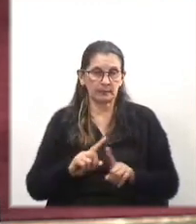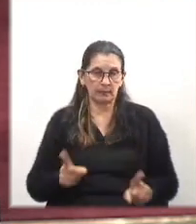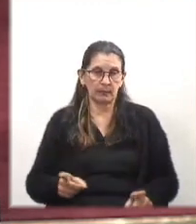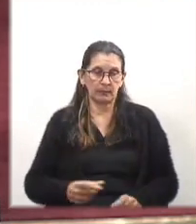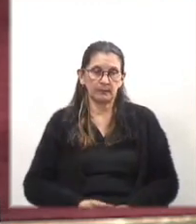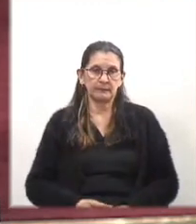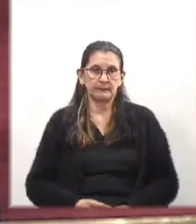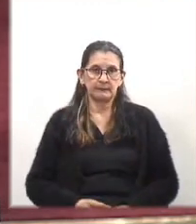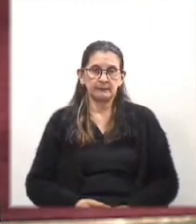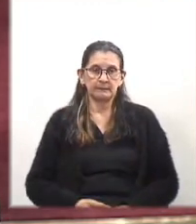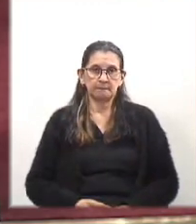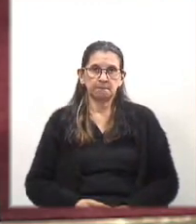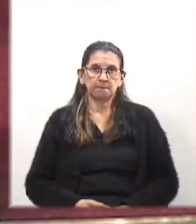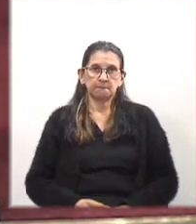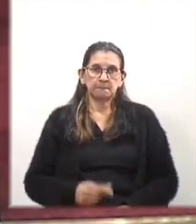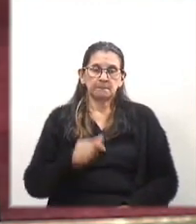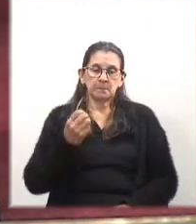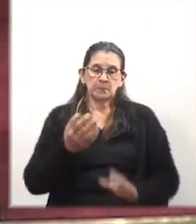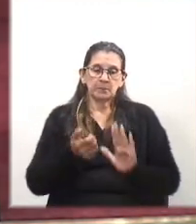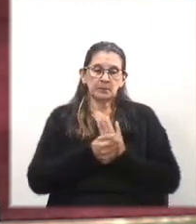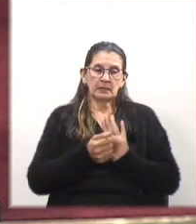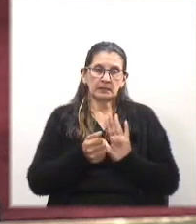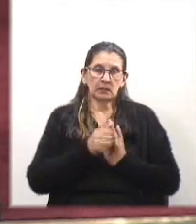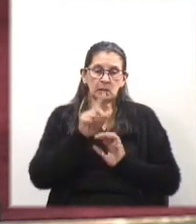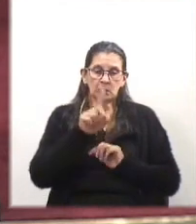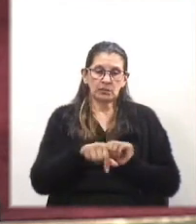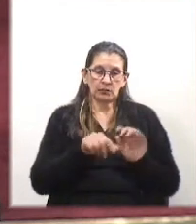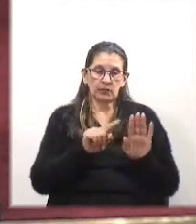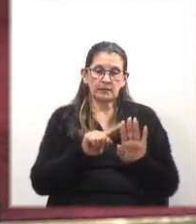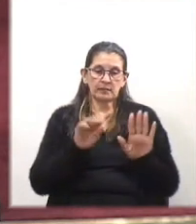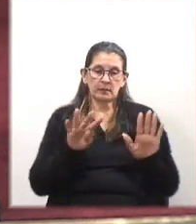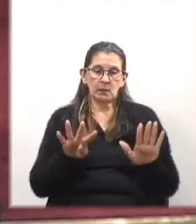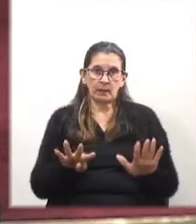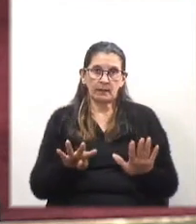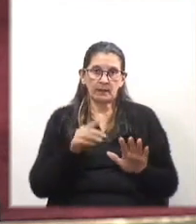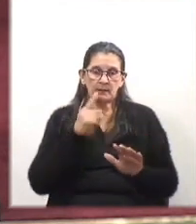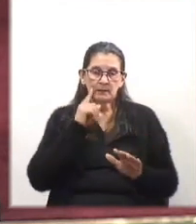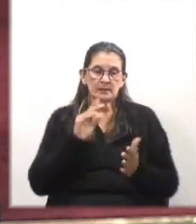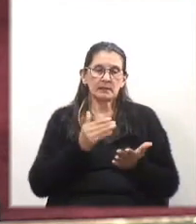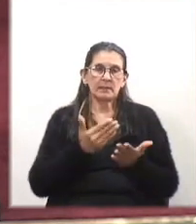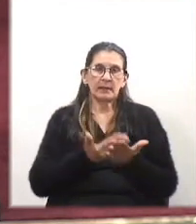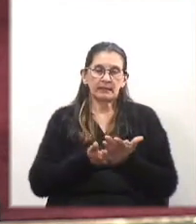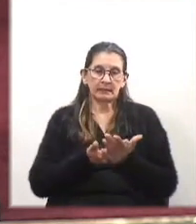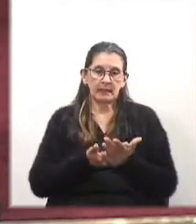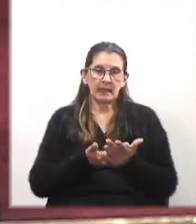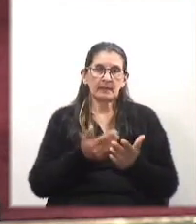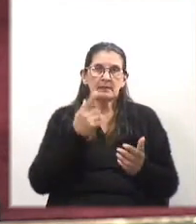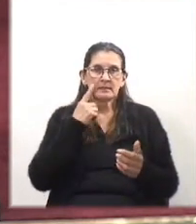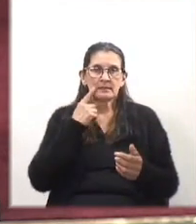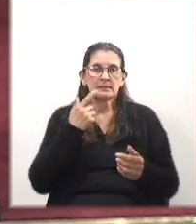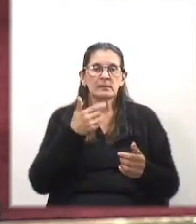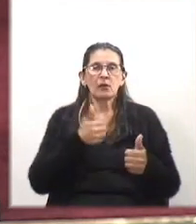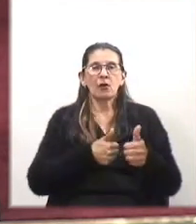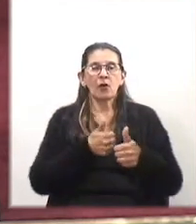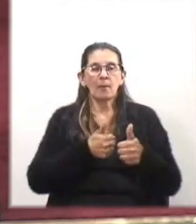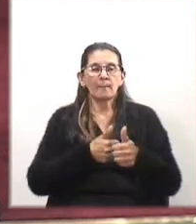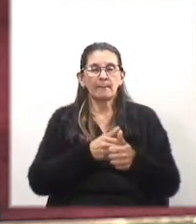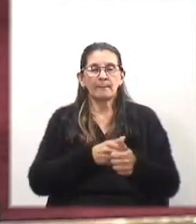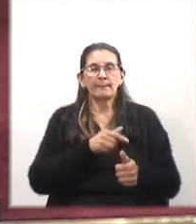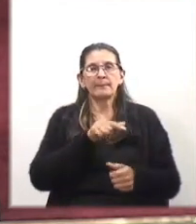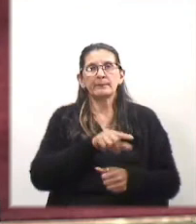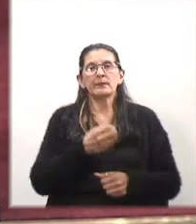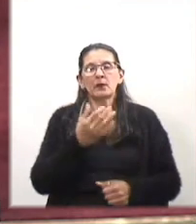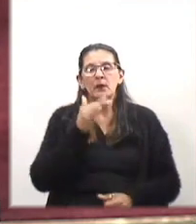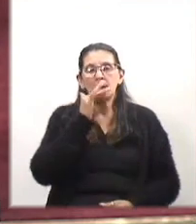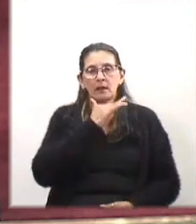Ejecutivo. En el artículo 119 plantea que es incompatible el goce de jubilaciones otorgadas por la Caja